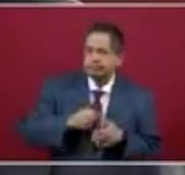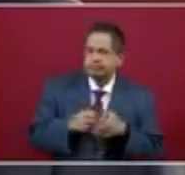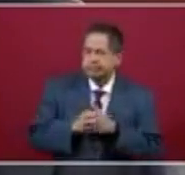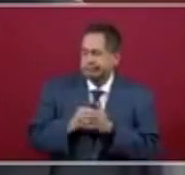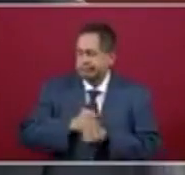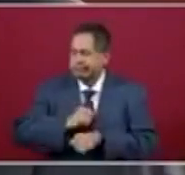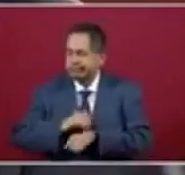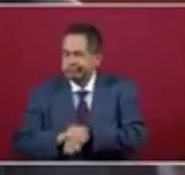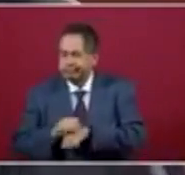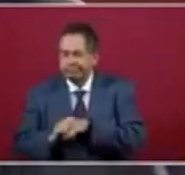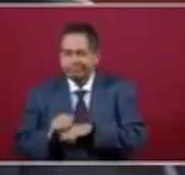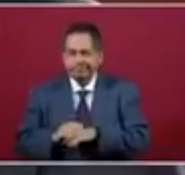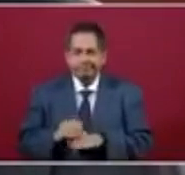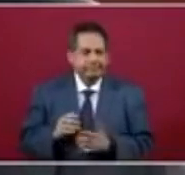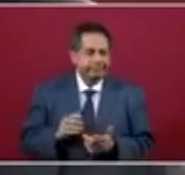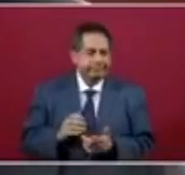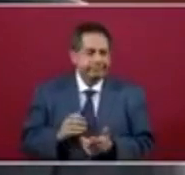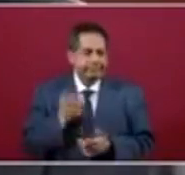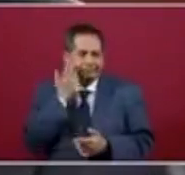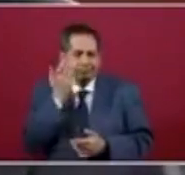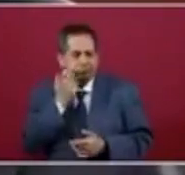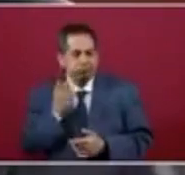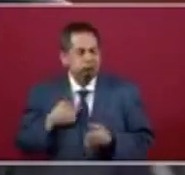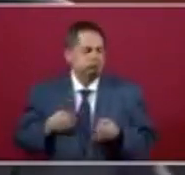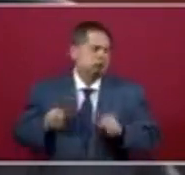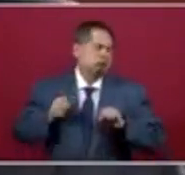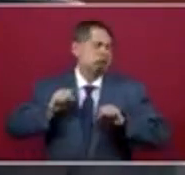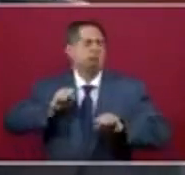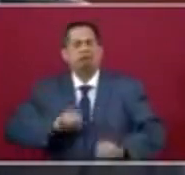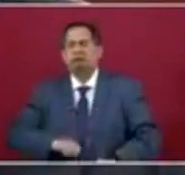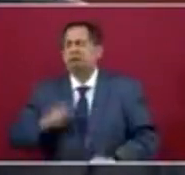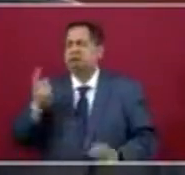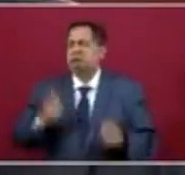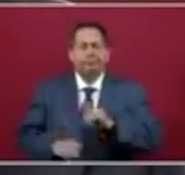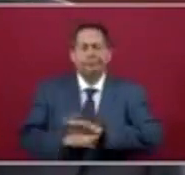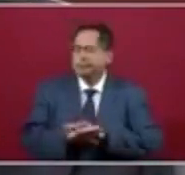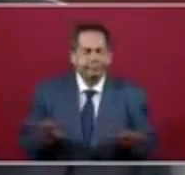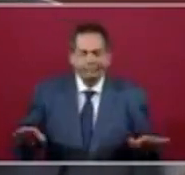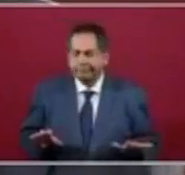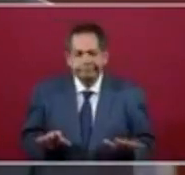el amiguismo, el nepotismo,